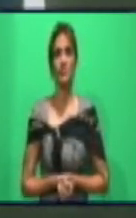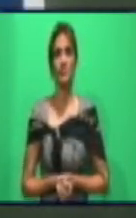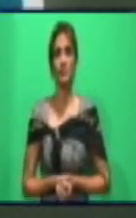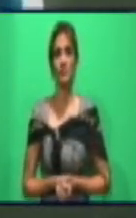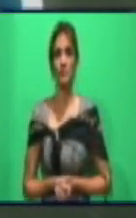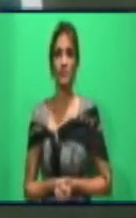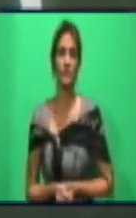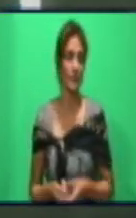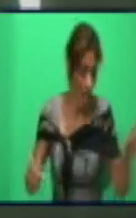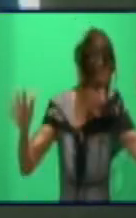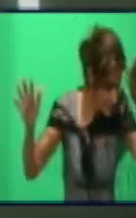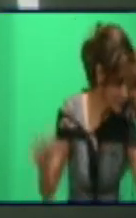está en tus manos